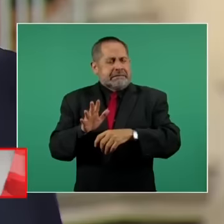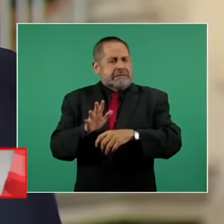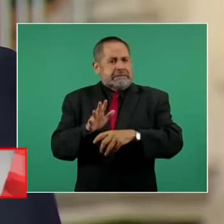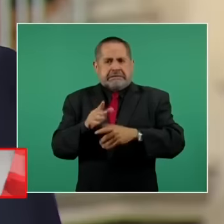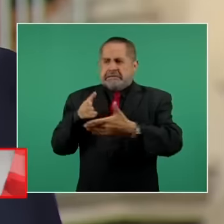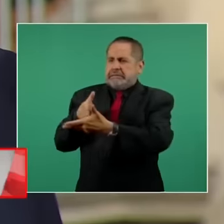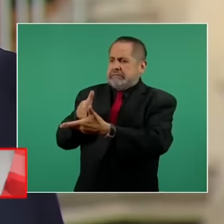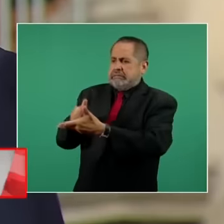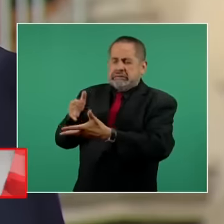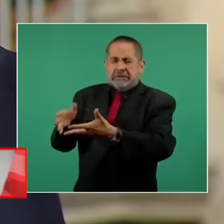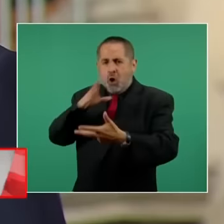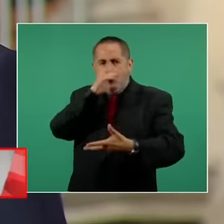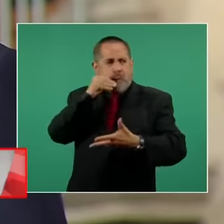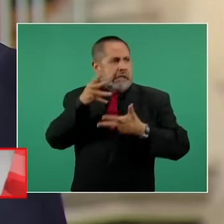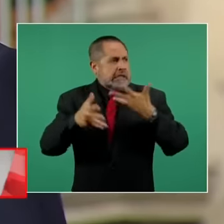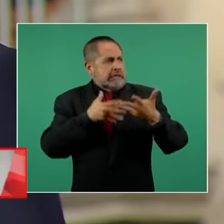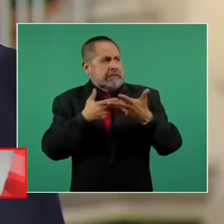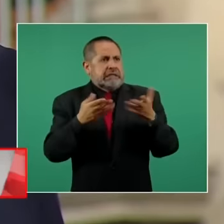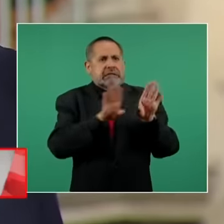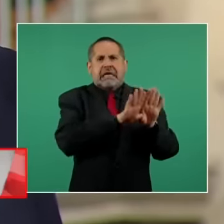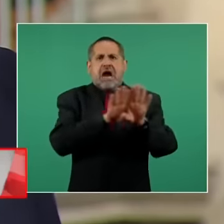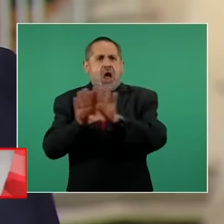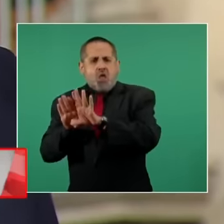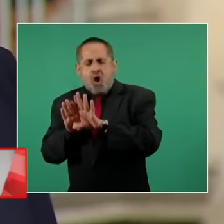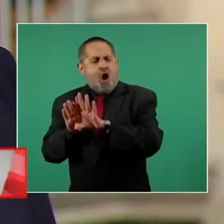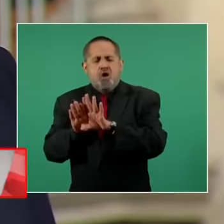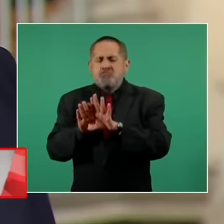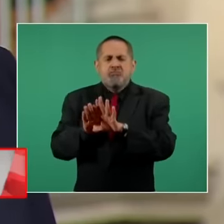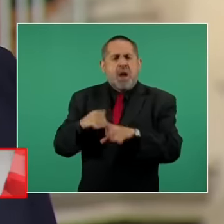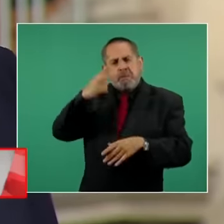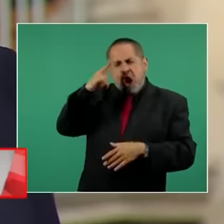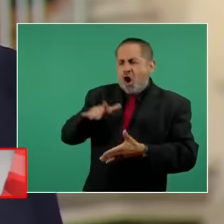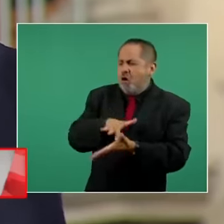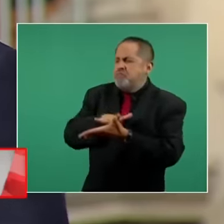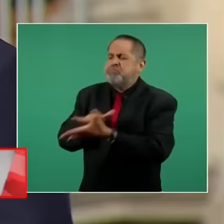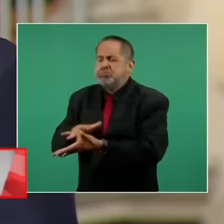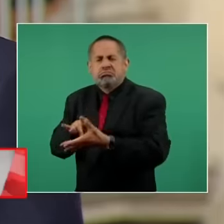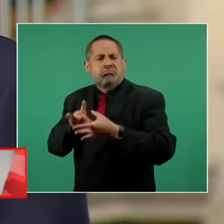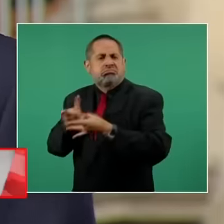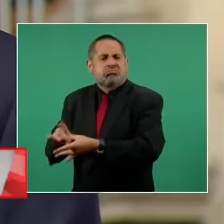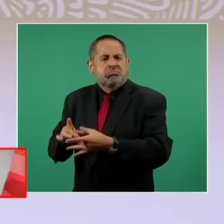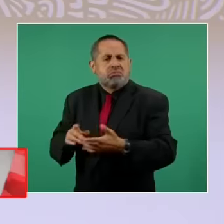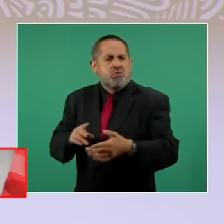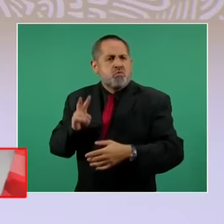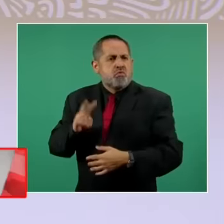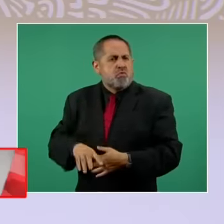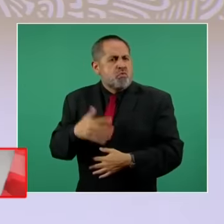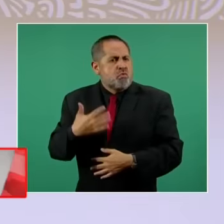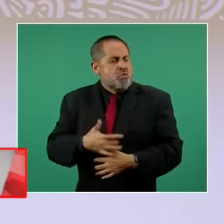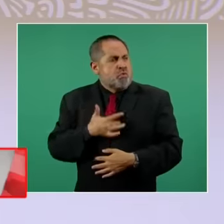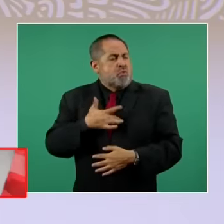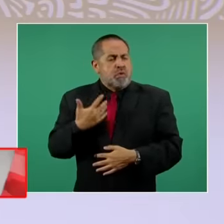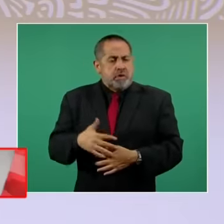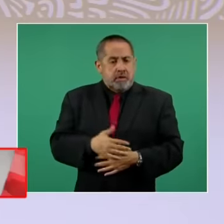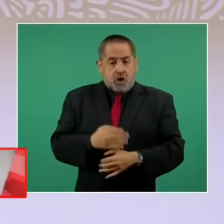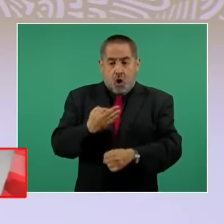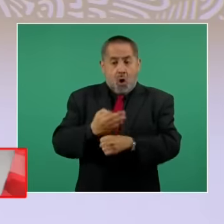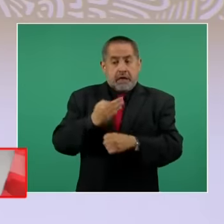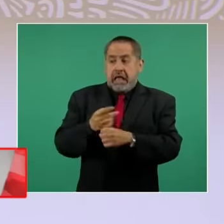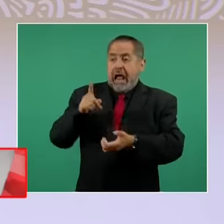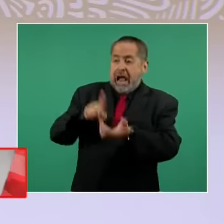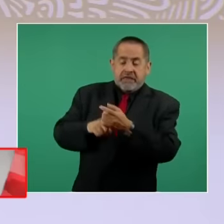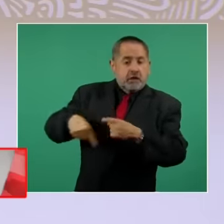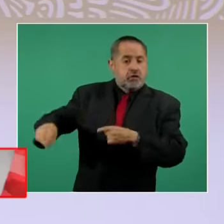todos, pero en particular para los países de menor desarrollo. Estamos enfrentando paralelamente una